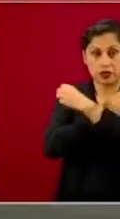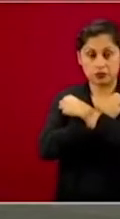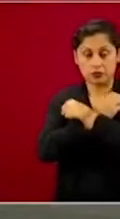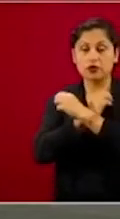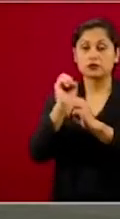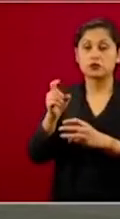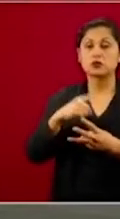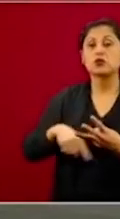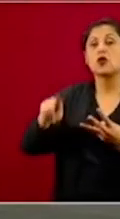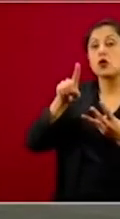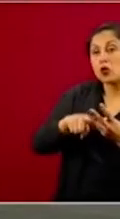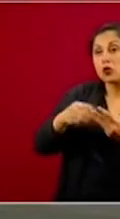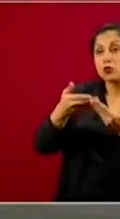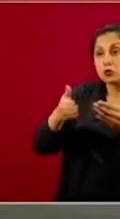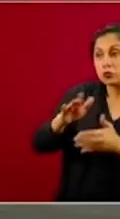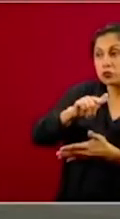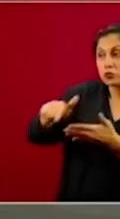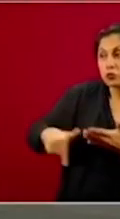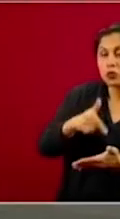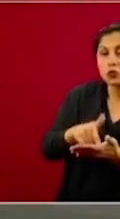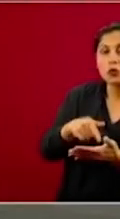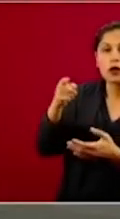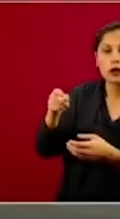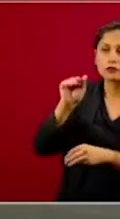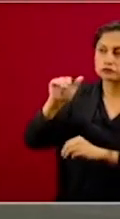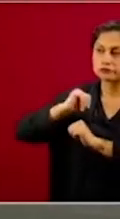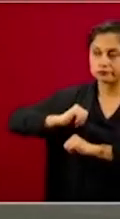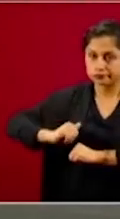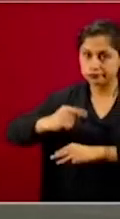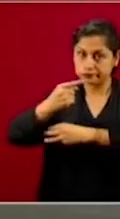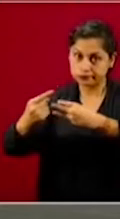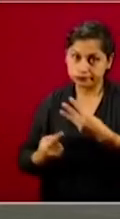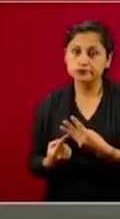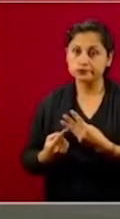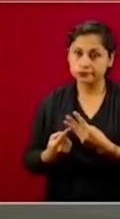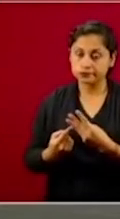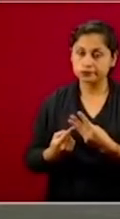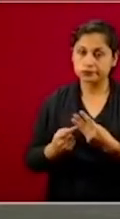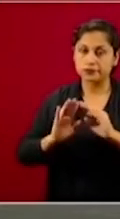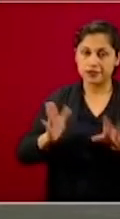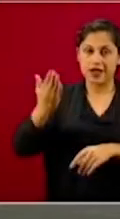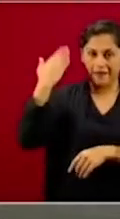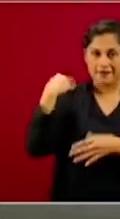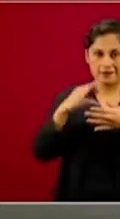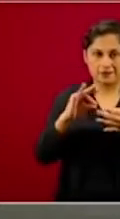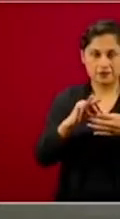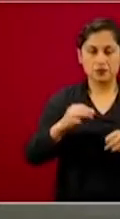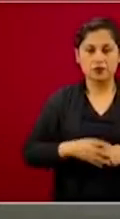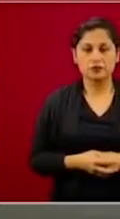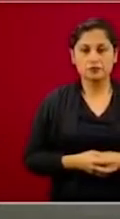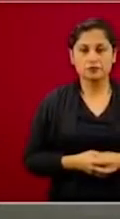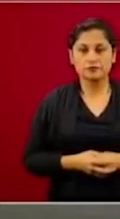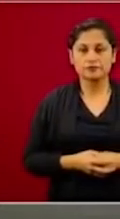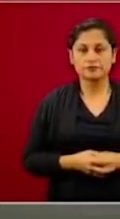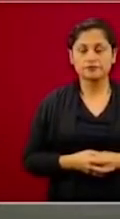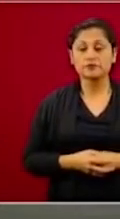responsabilidades administrativas sobre el espacio público. Y lo hicimos a propósito por las razones que hemos explicado en otra ocasión.